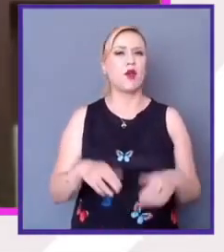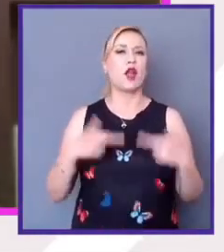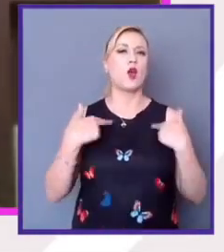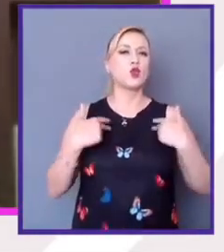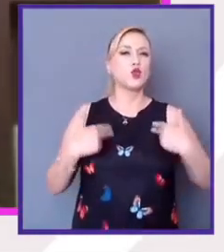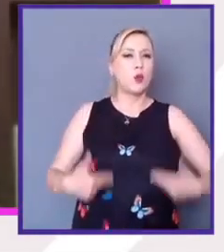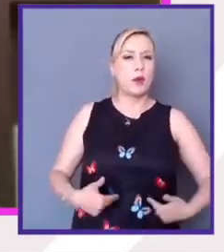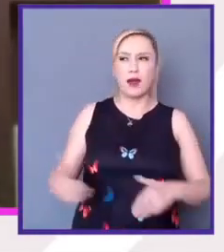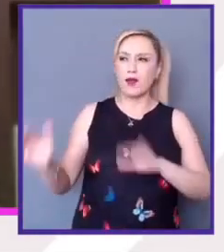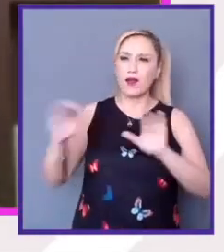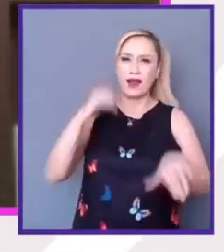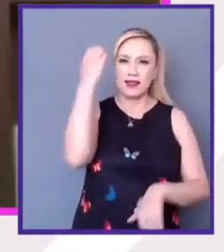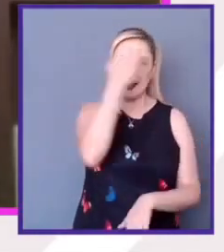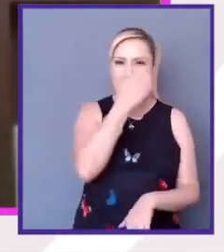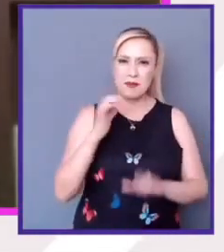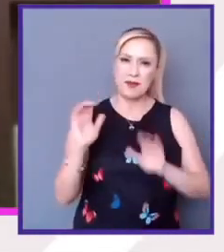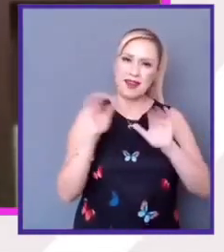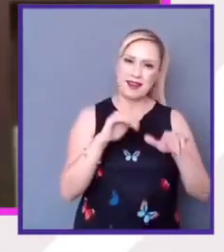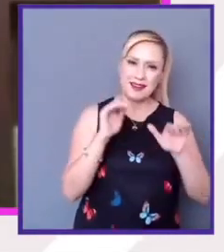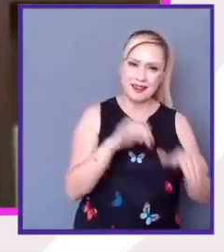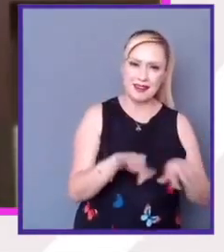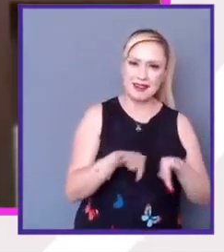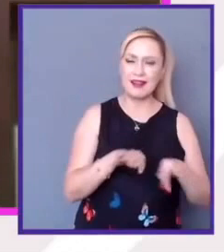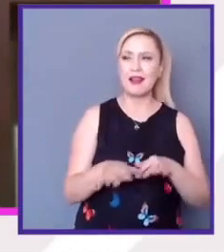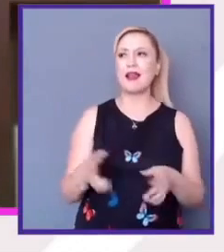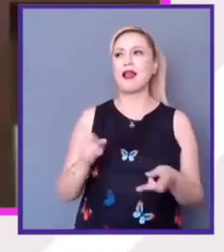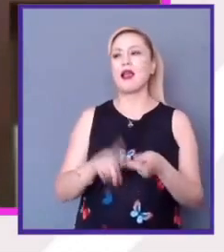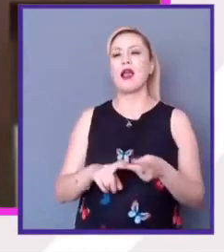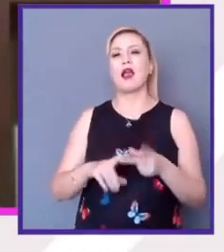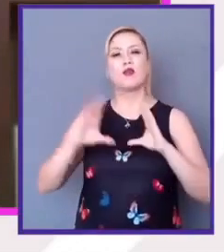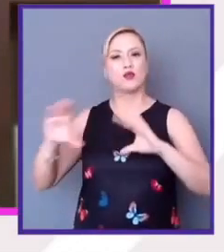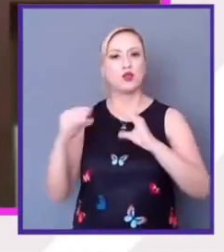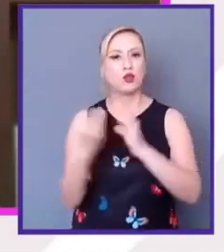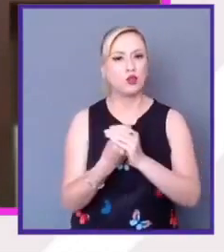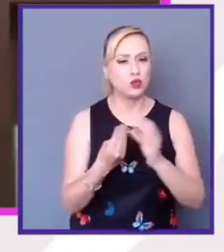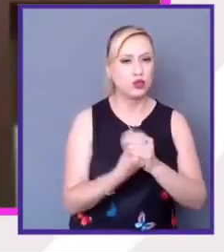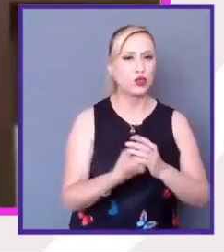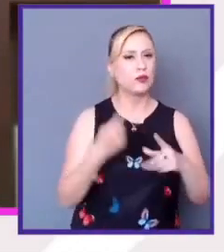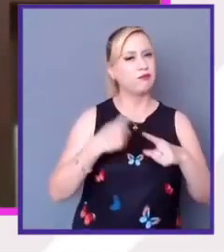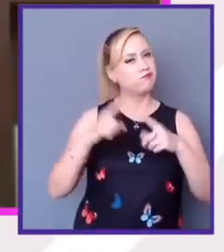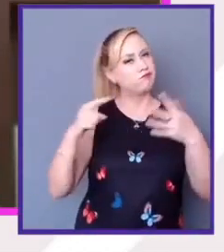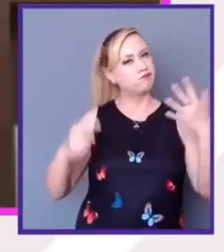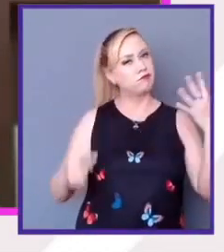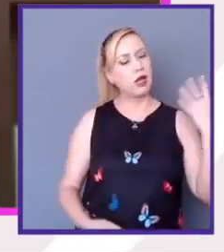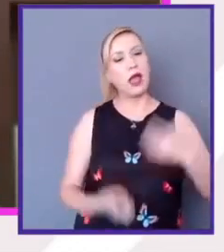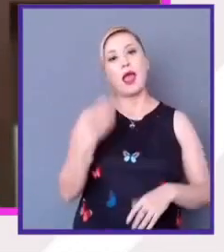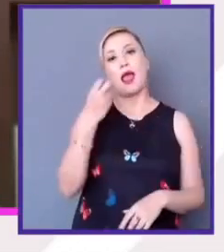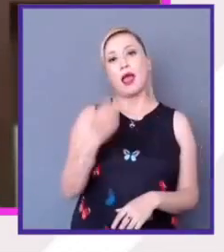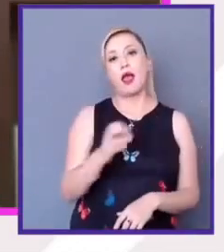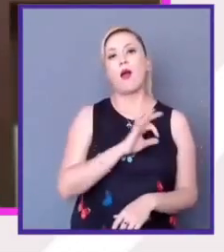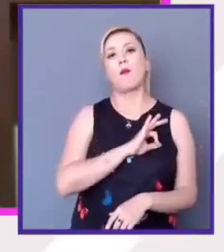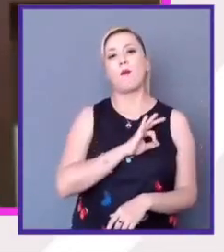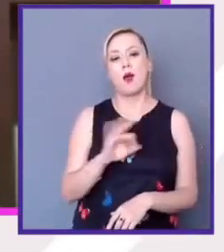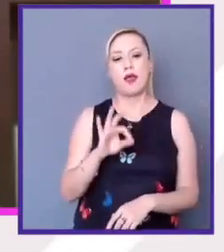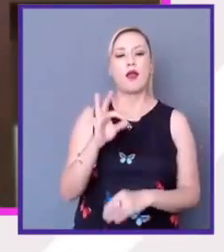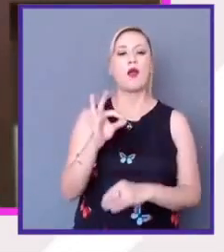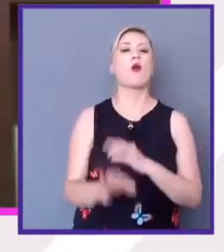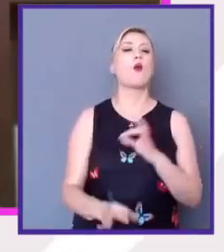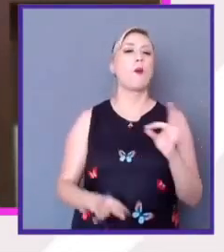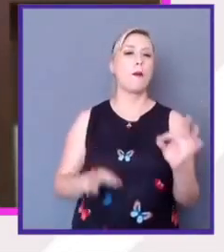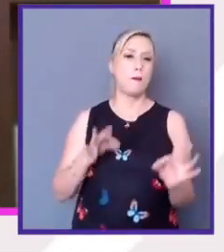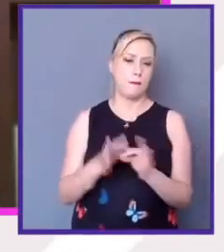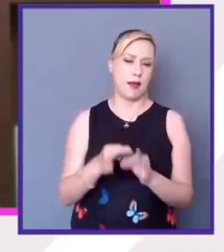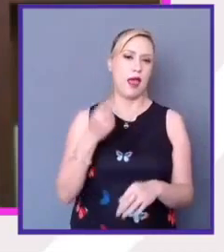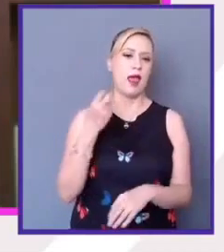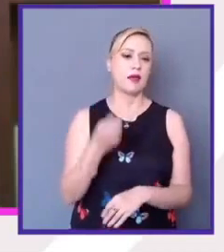de educación, entre otros. Al mismo tiempo, ir estableciendo indicadores que nos permitan justamente medir el cumplimiento de estas políticas.